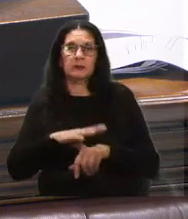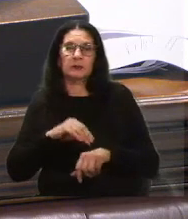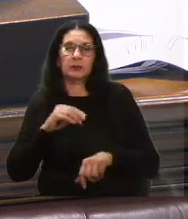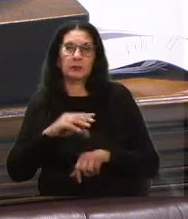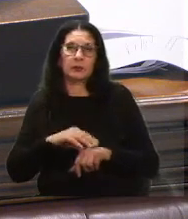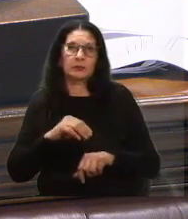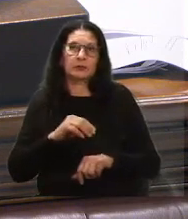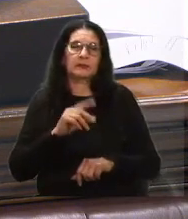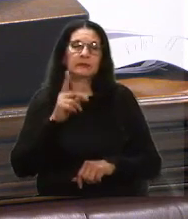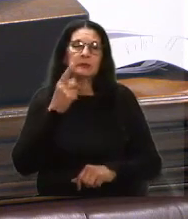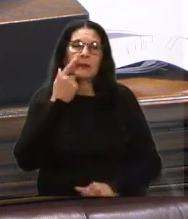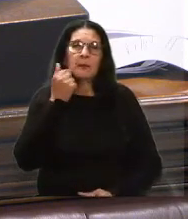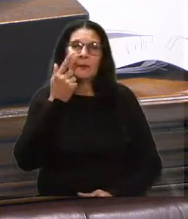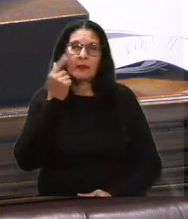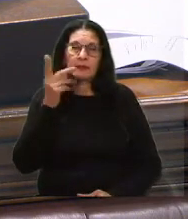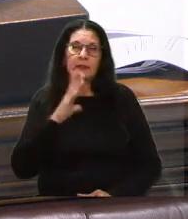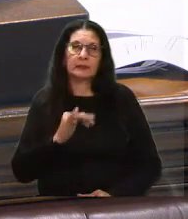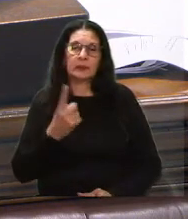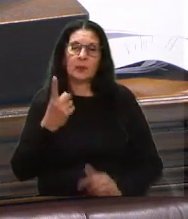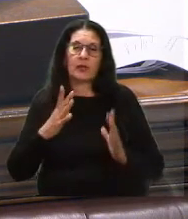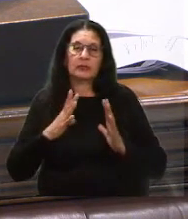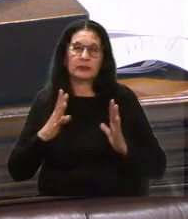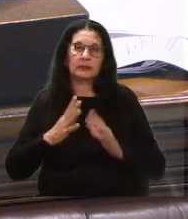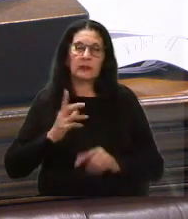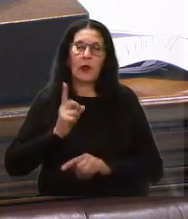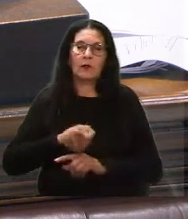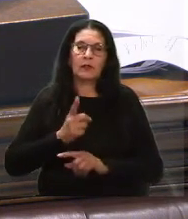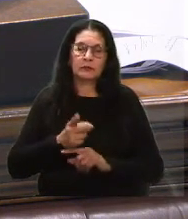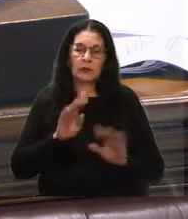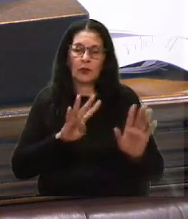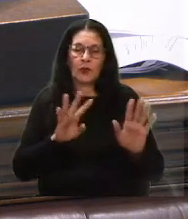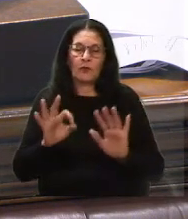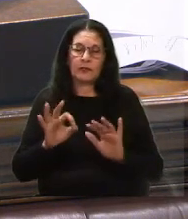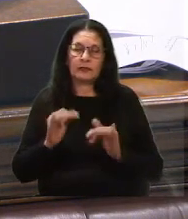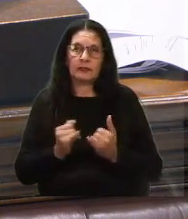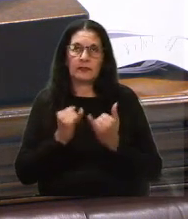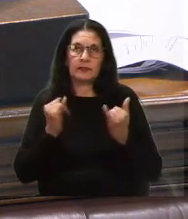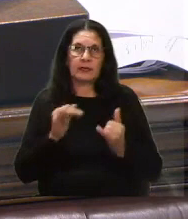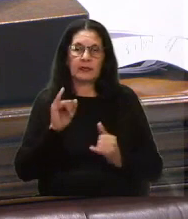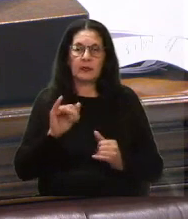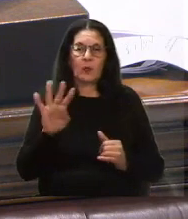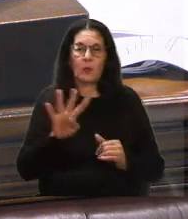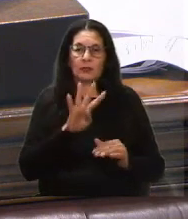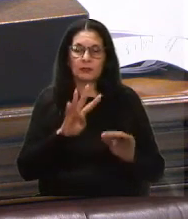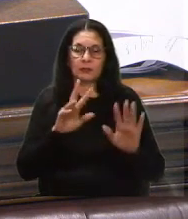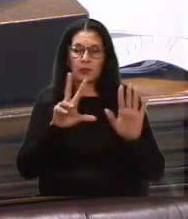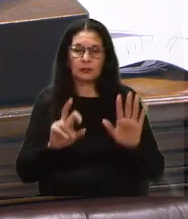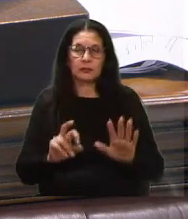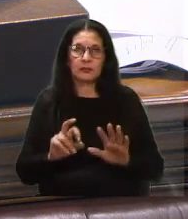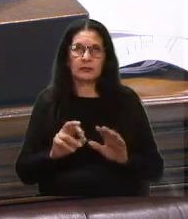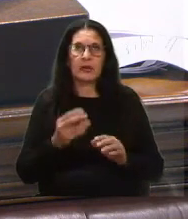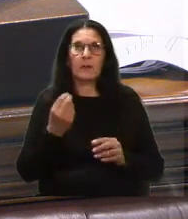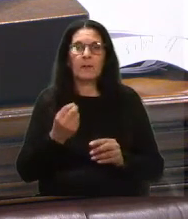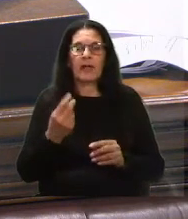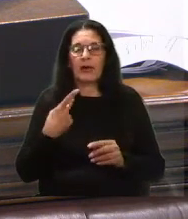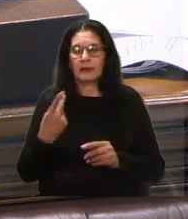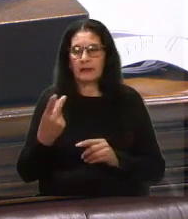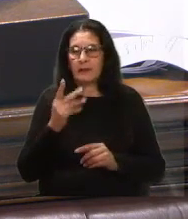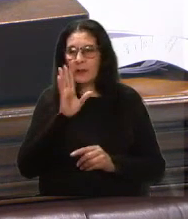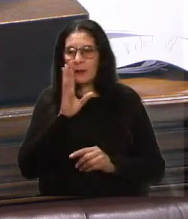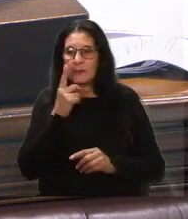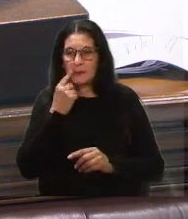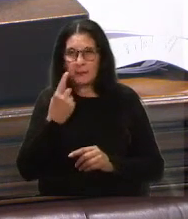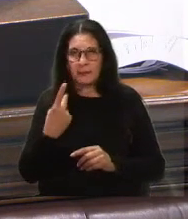Suecia en donde los padres tienen una licencia obligatoria de 90 días y 480 en total para dividir con la madre